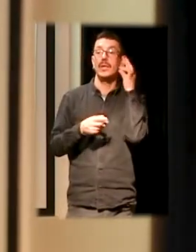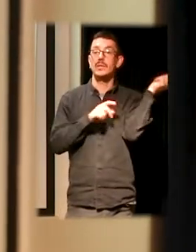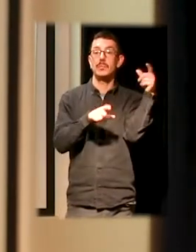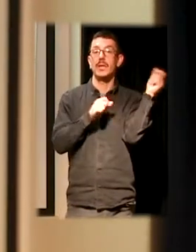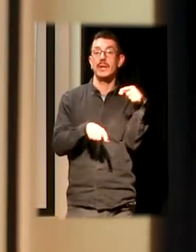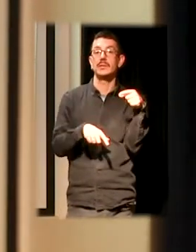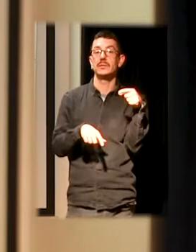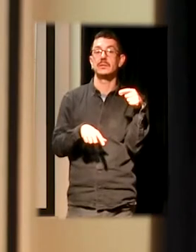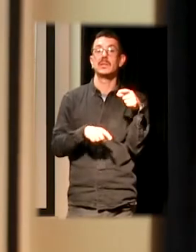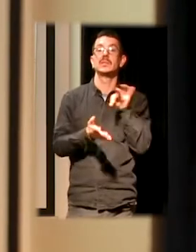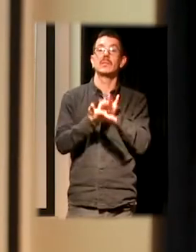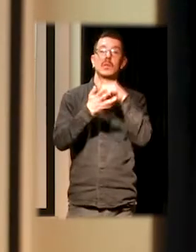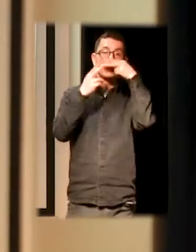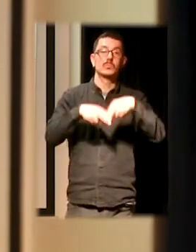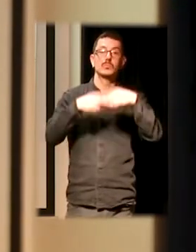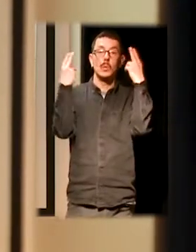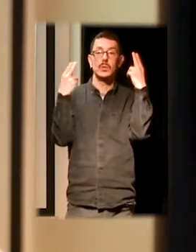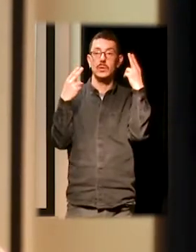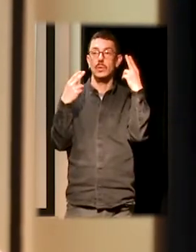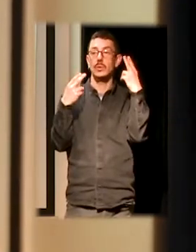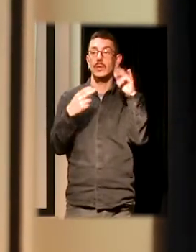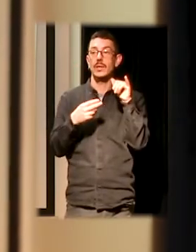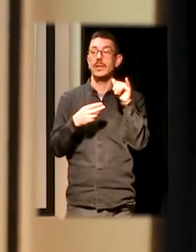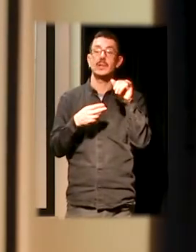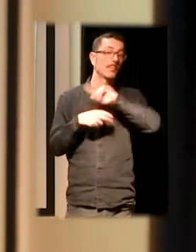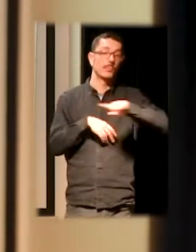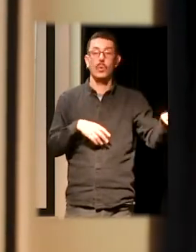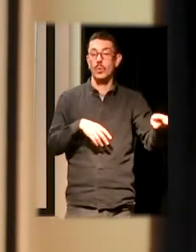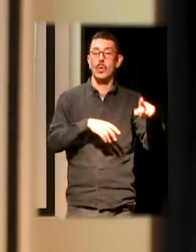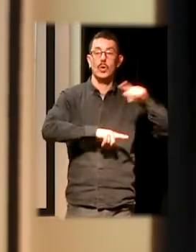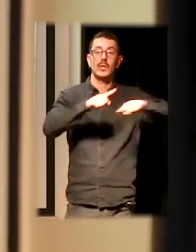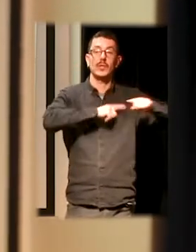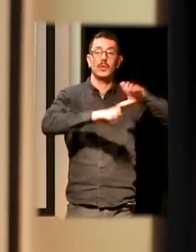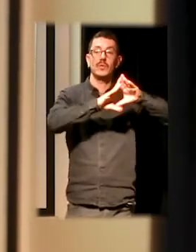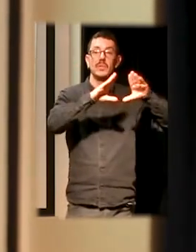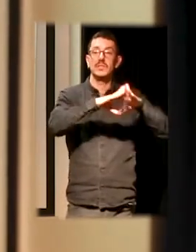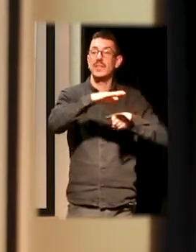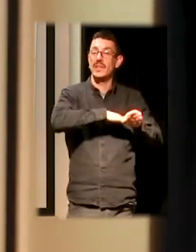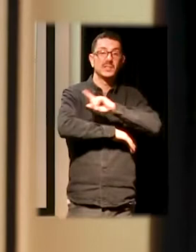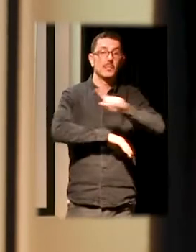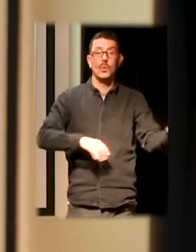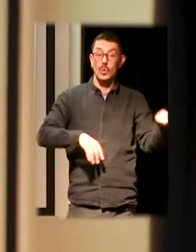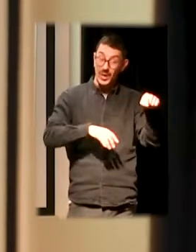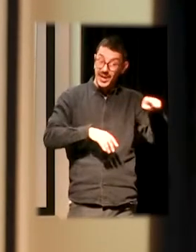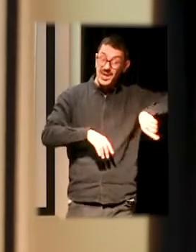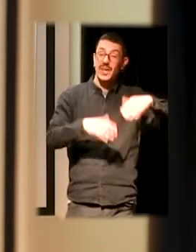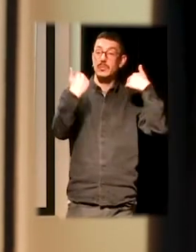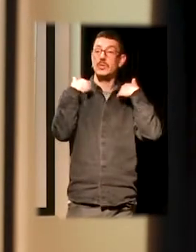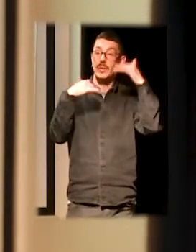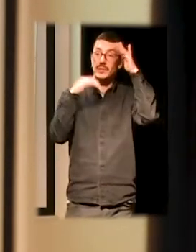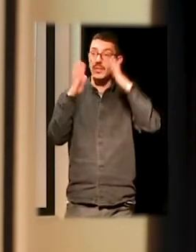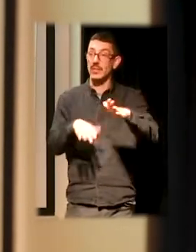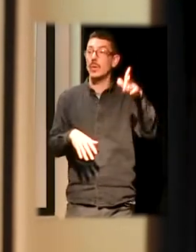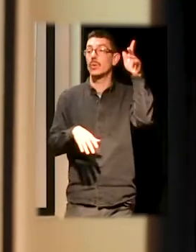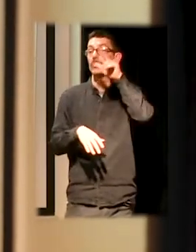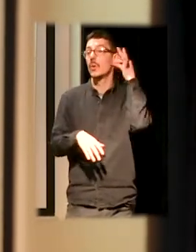tampoco acceden a las organizaciones feministas de aquí que atienden a mujeres víctimas de violencia machista, y eso tenemos que ver por